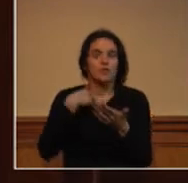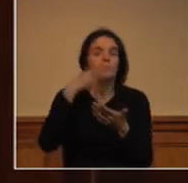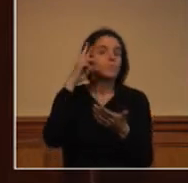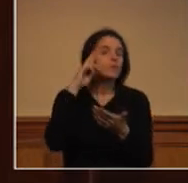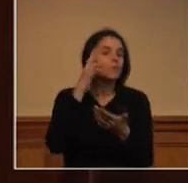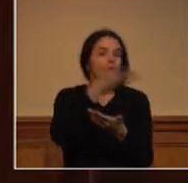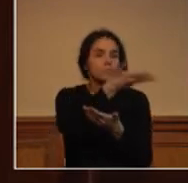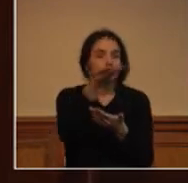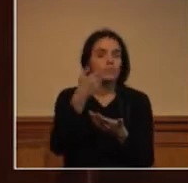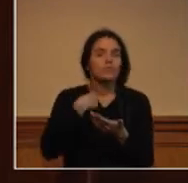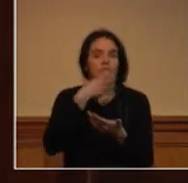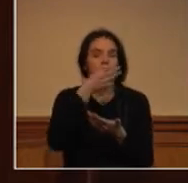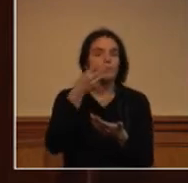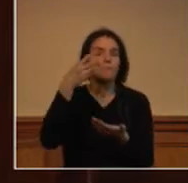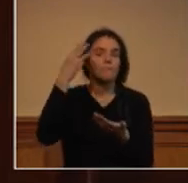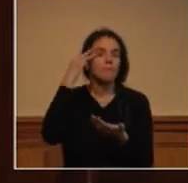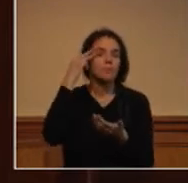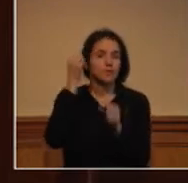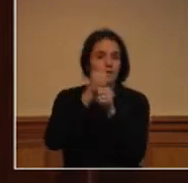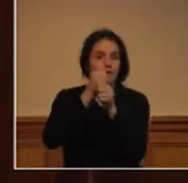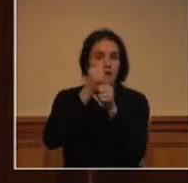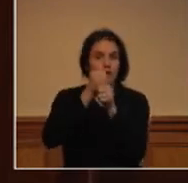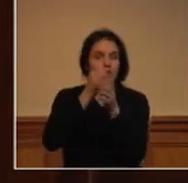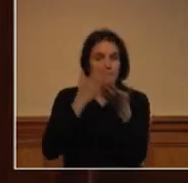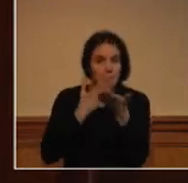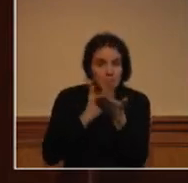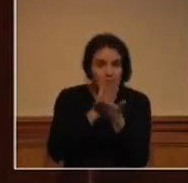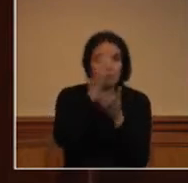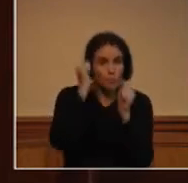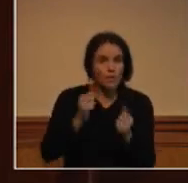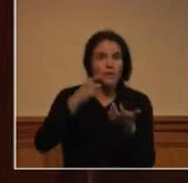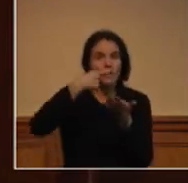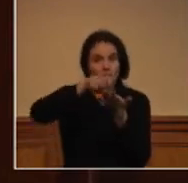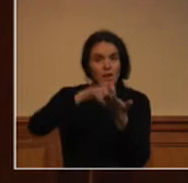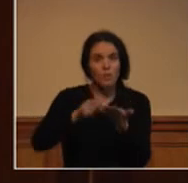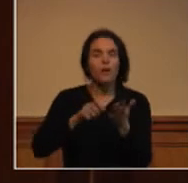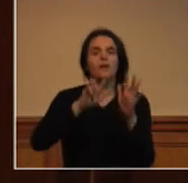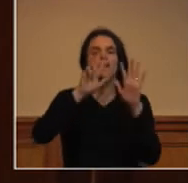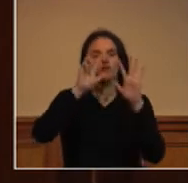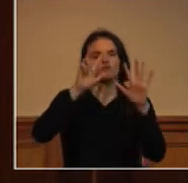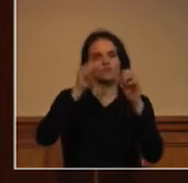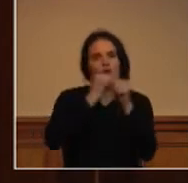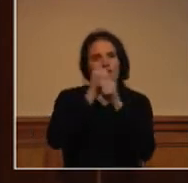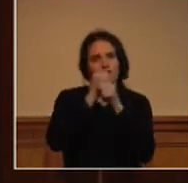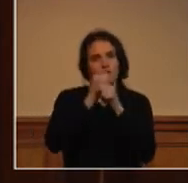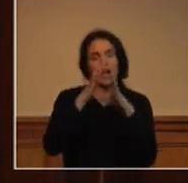la memoria de trabajo se puede evaluar bien desde los 8 años. Entonces, parece que ahí